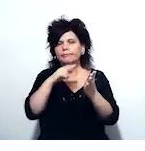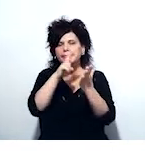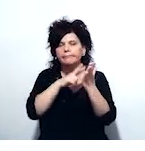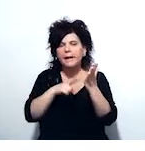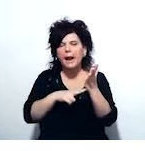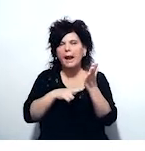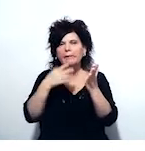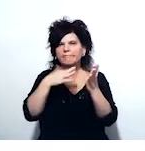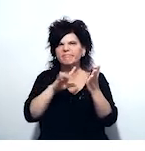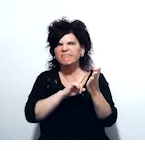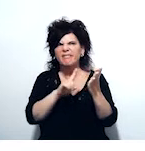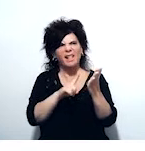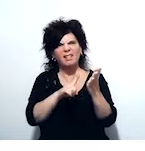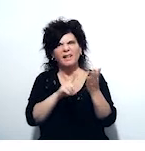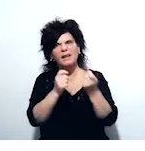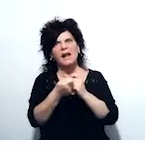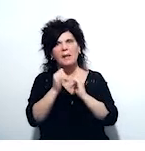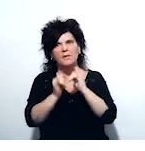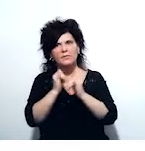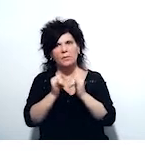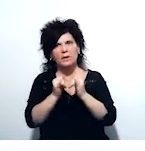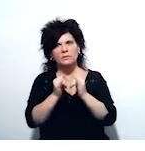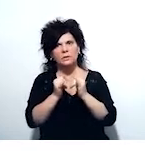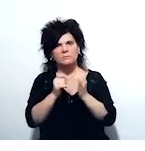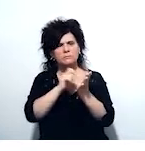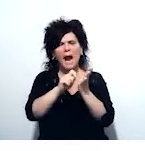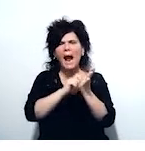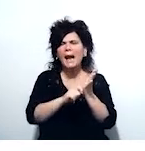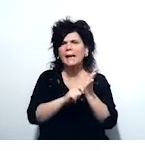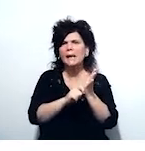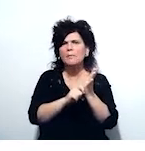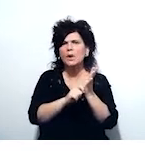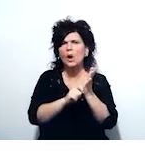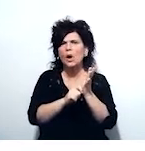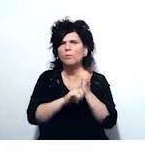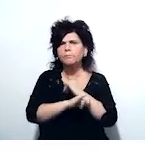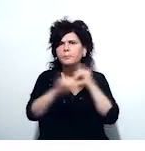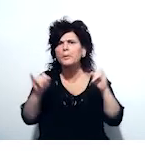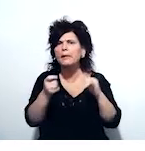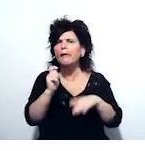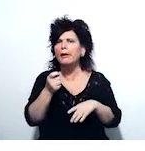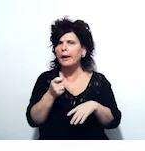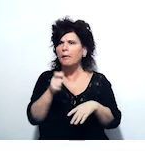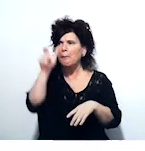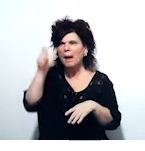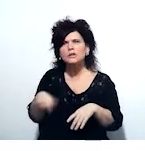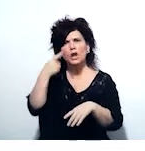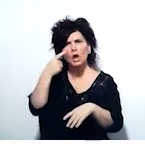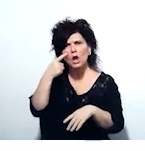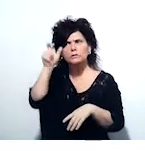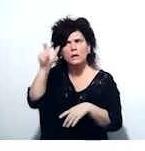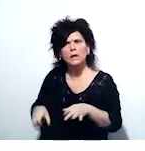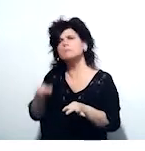cambia de la información que uno recibe. ¿Quién es el autor? ¿Es alguien conocido? ¿Es un científico o una personalidad o una experta